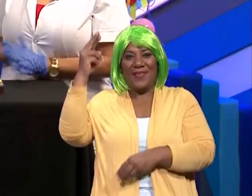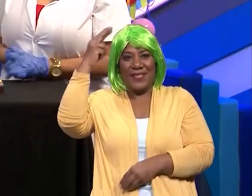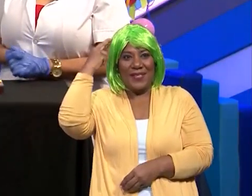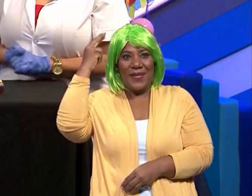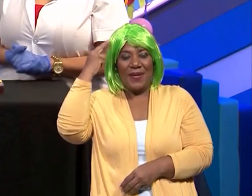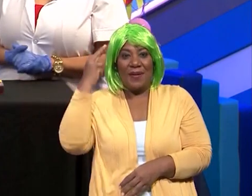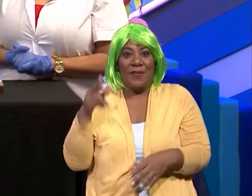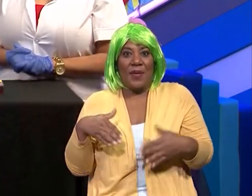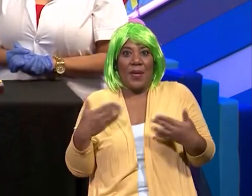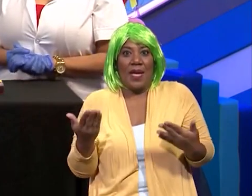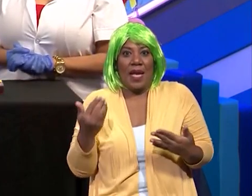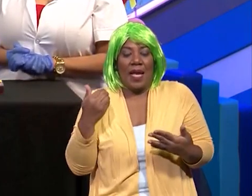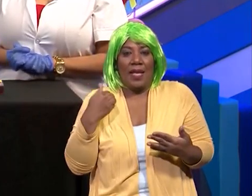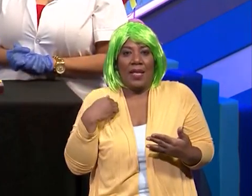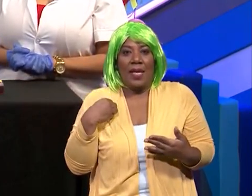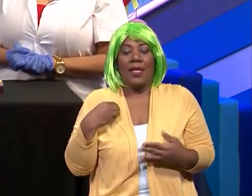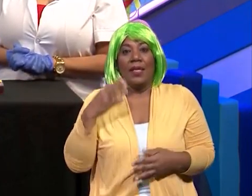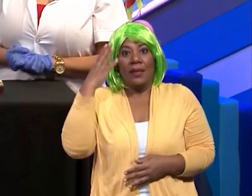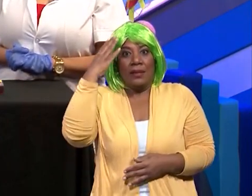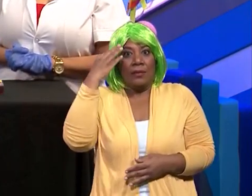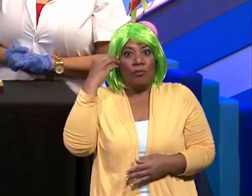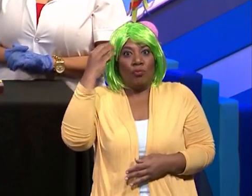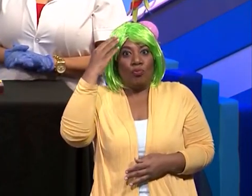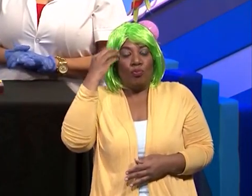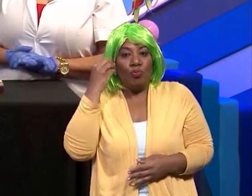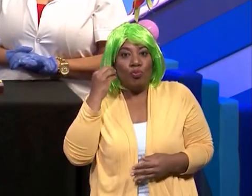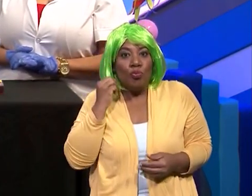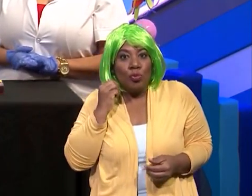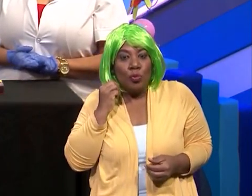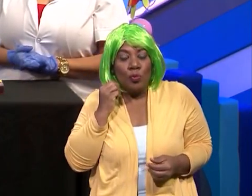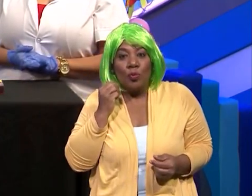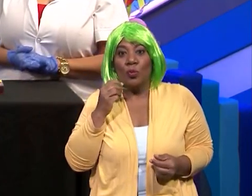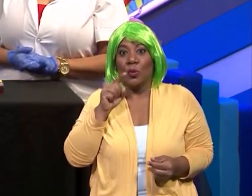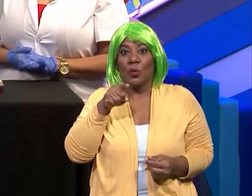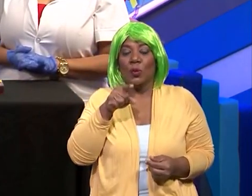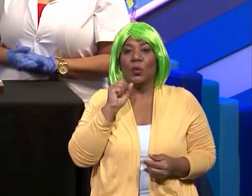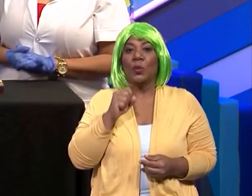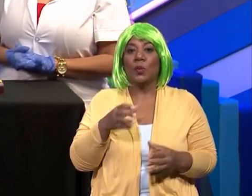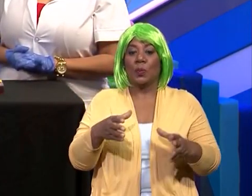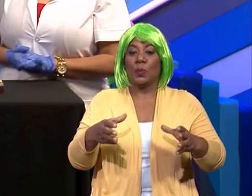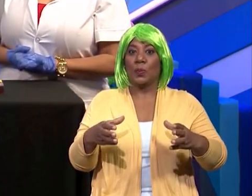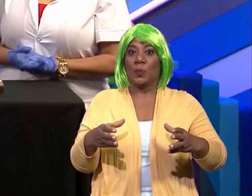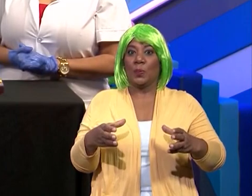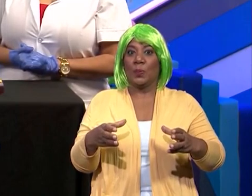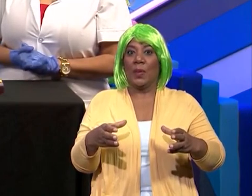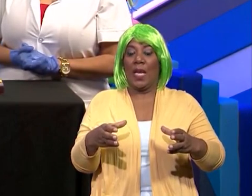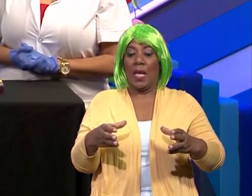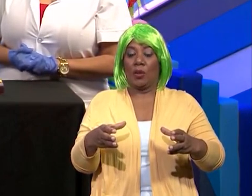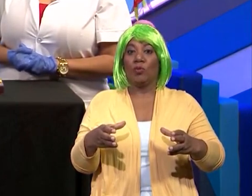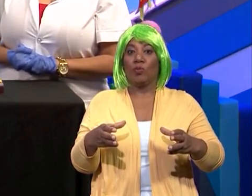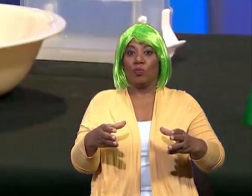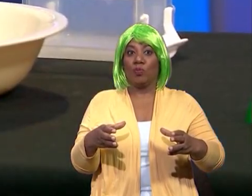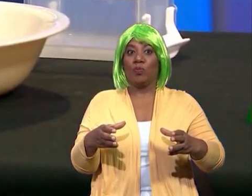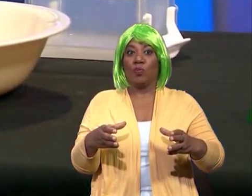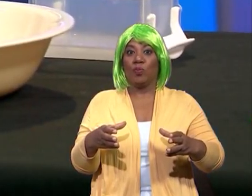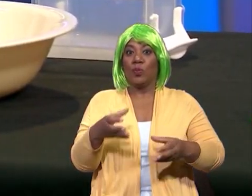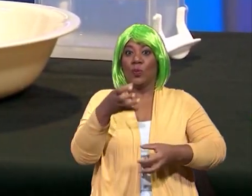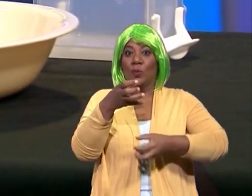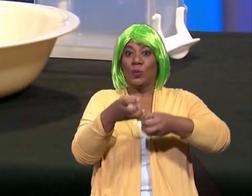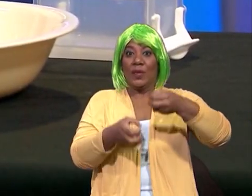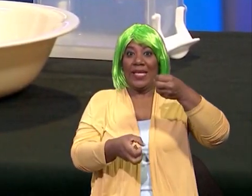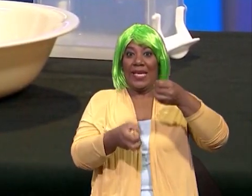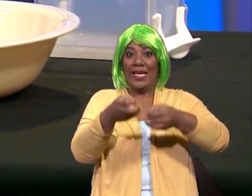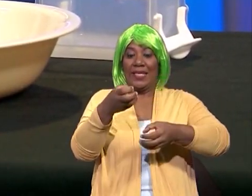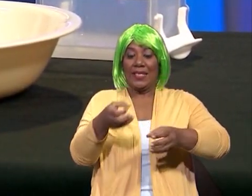necesitamos, maestro Ramiro, para esta experiencia? Para esta experiencia, chicos, vamos a necesitar un plato, como están viendo. Vamos a necesitar